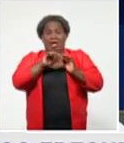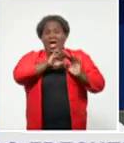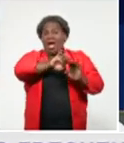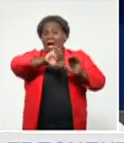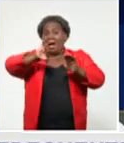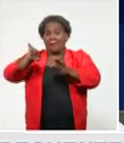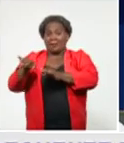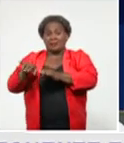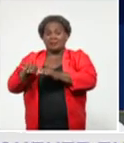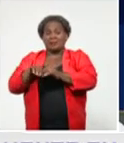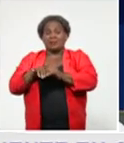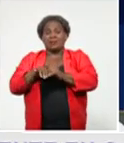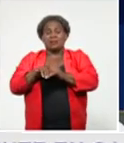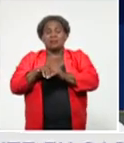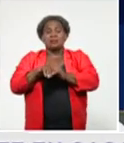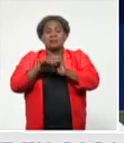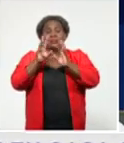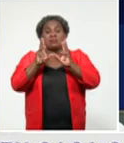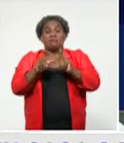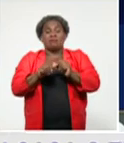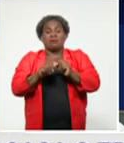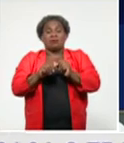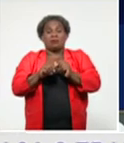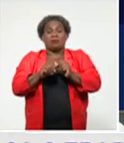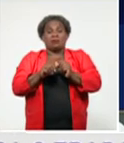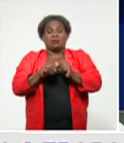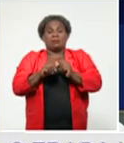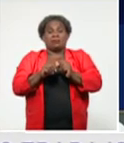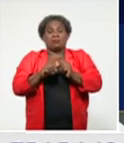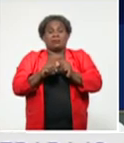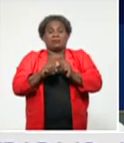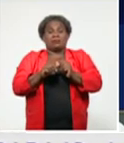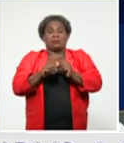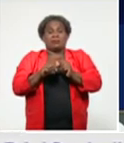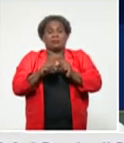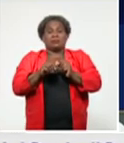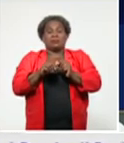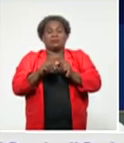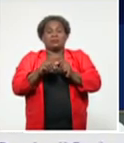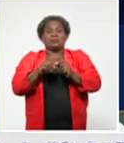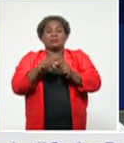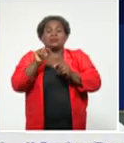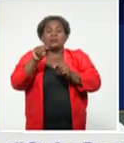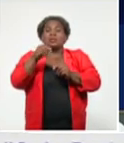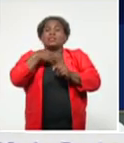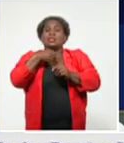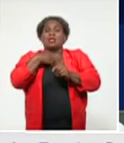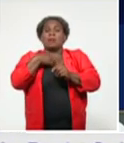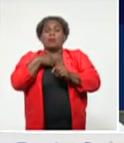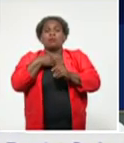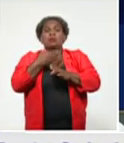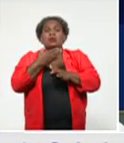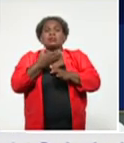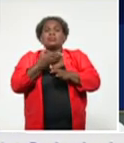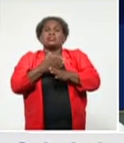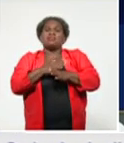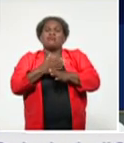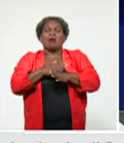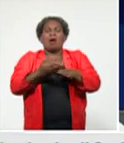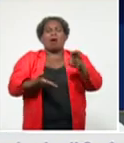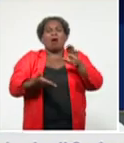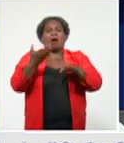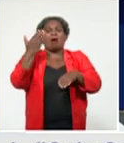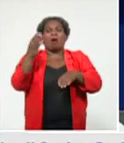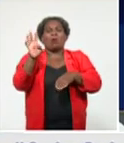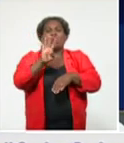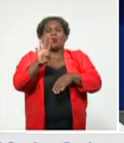una cifra que, de acuerdo a lo que habíamos tenido, pues para nos representa, es alta, 44